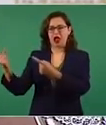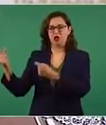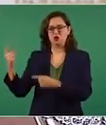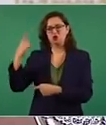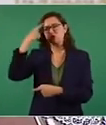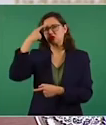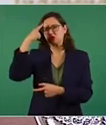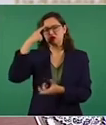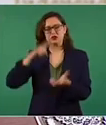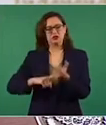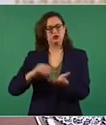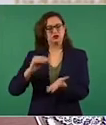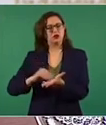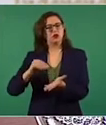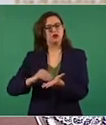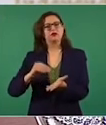autoritaria,